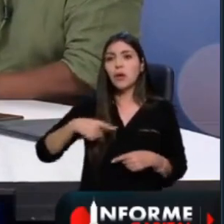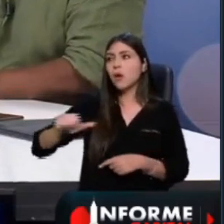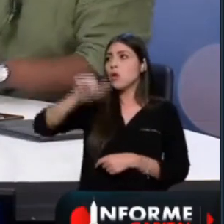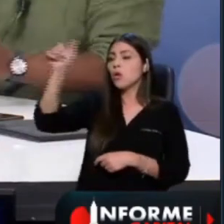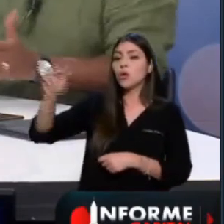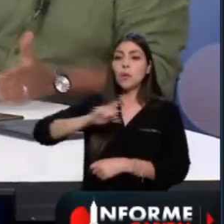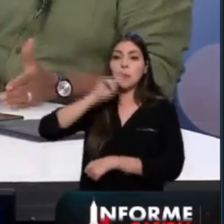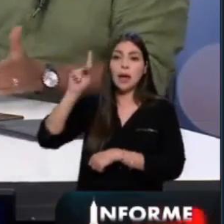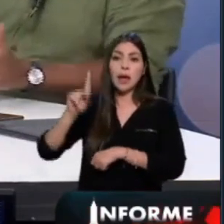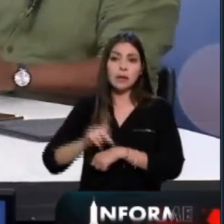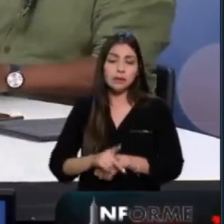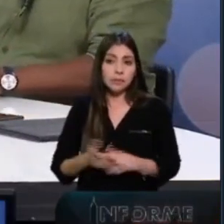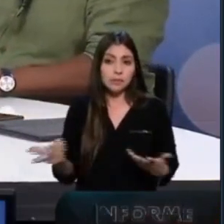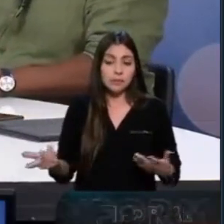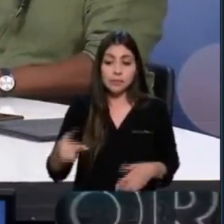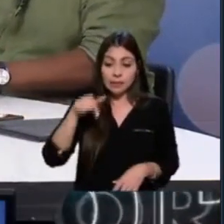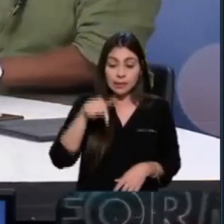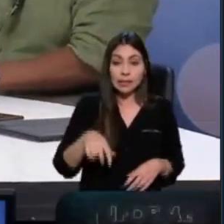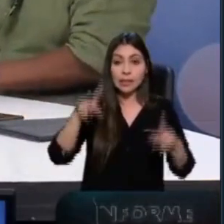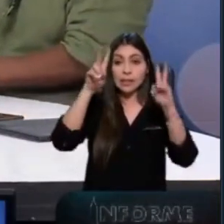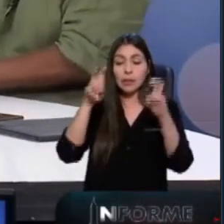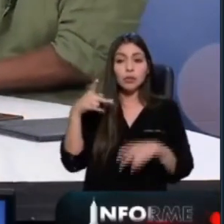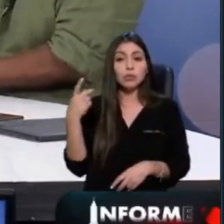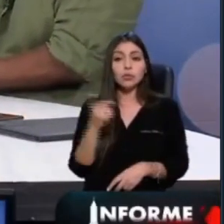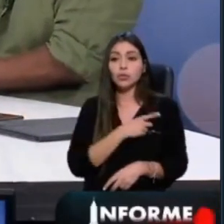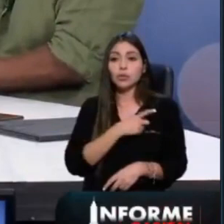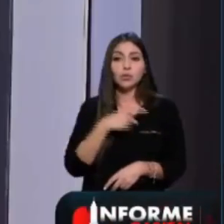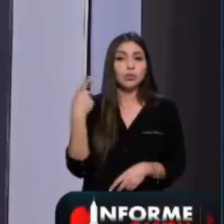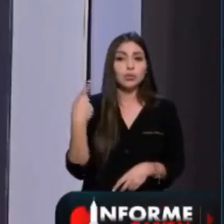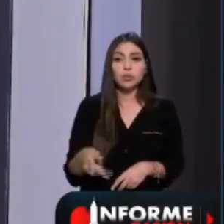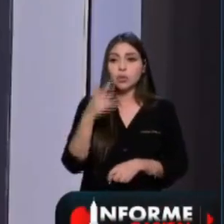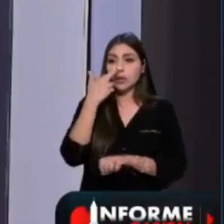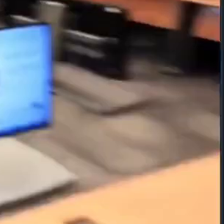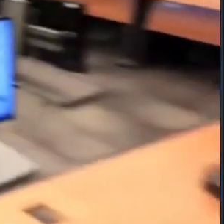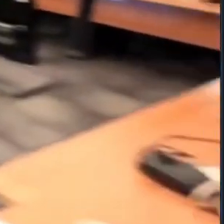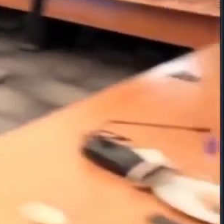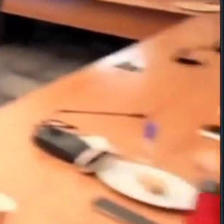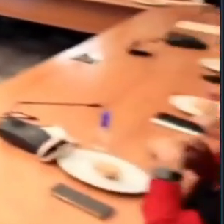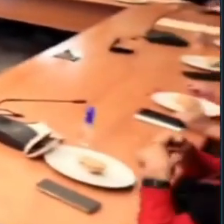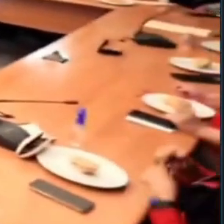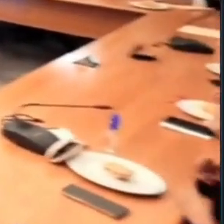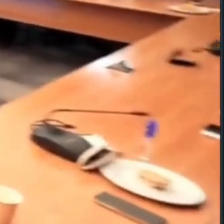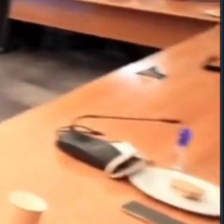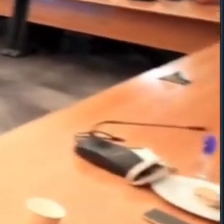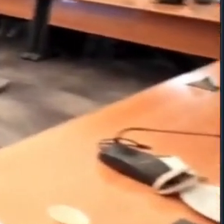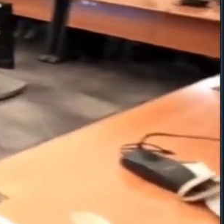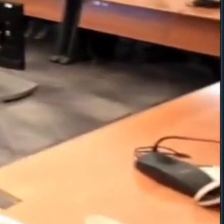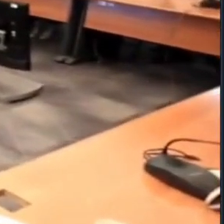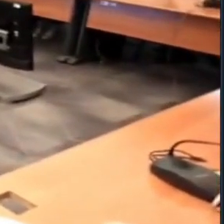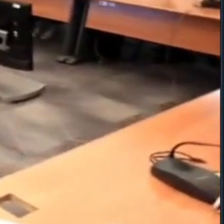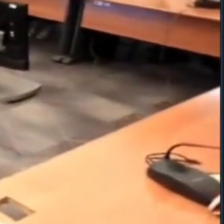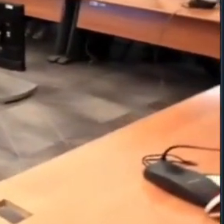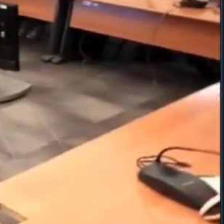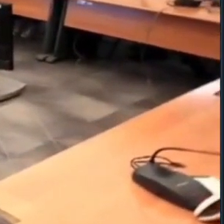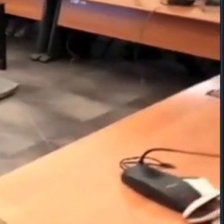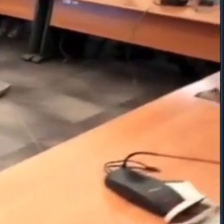extranjeros en algo que debe de competir solamente a los mexicanos. Amigos y amigas, vamos a ir a